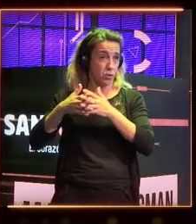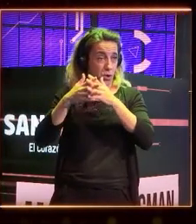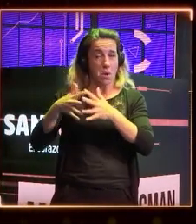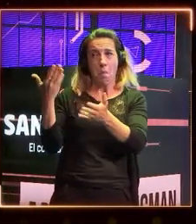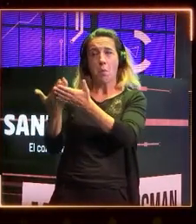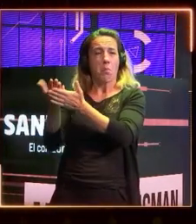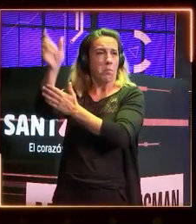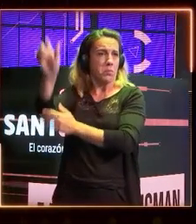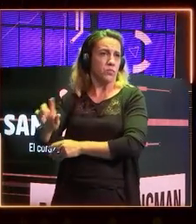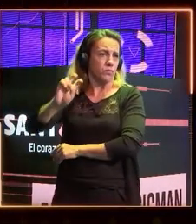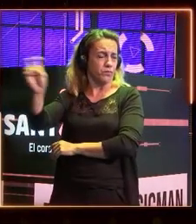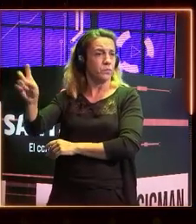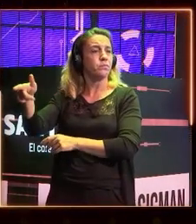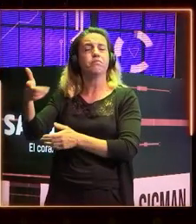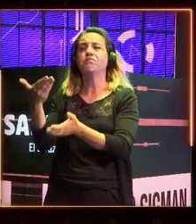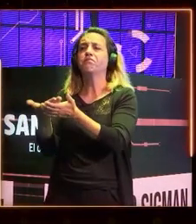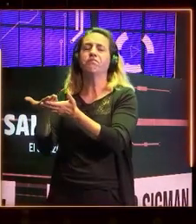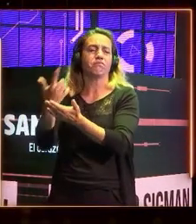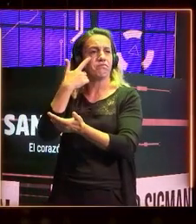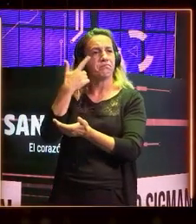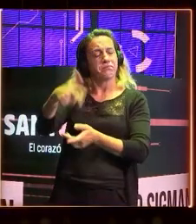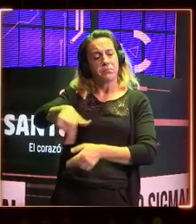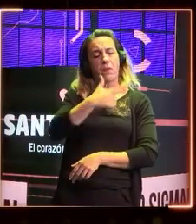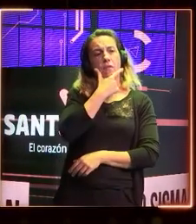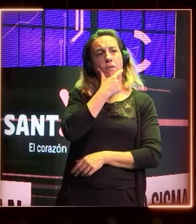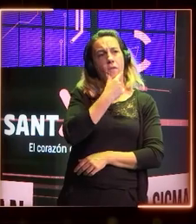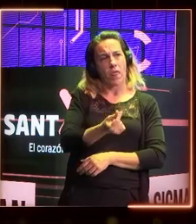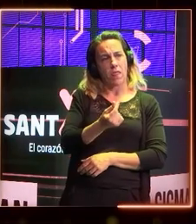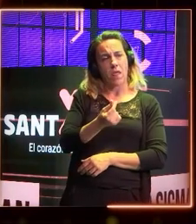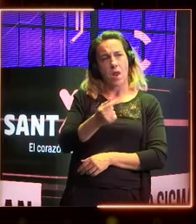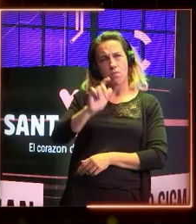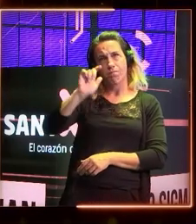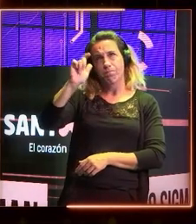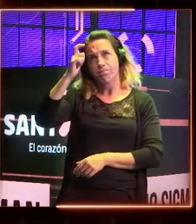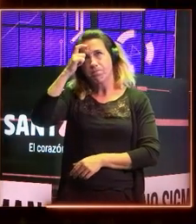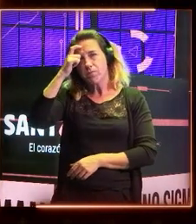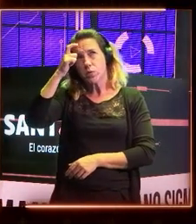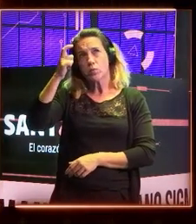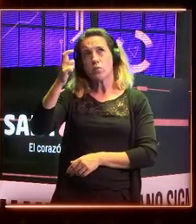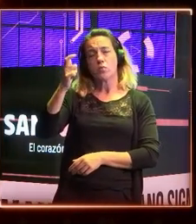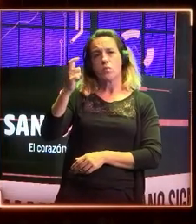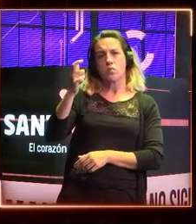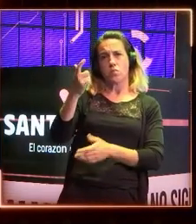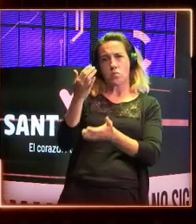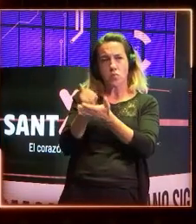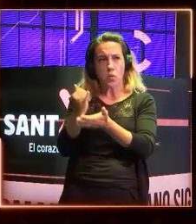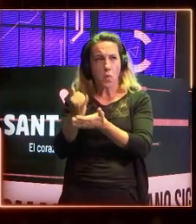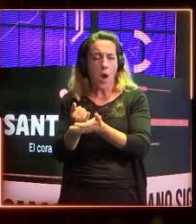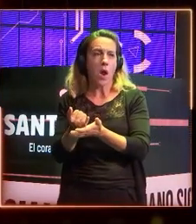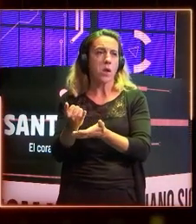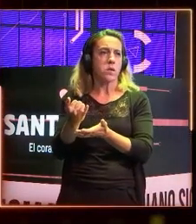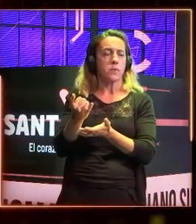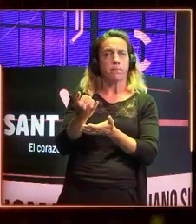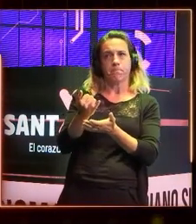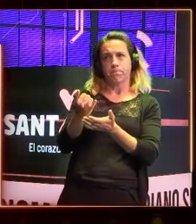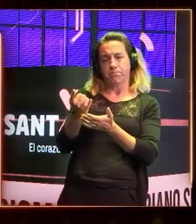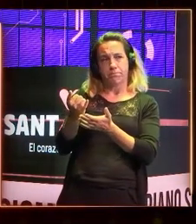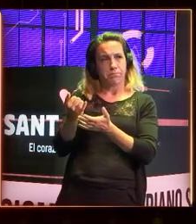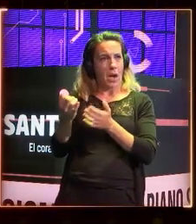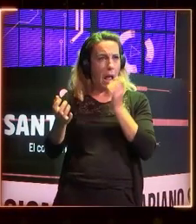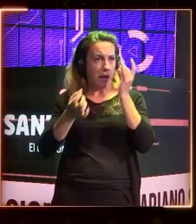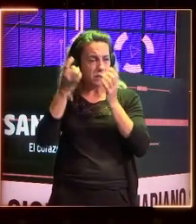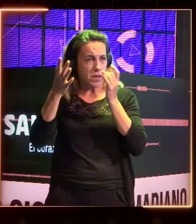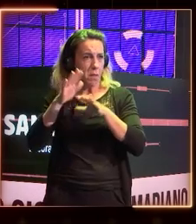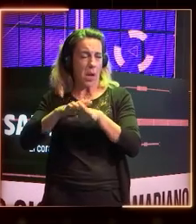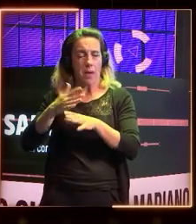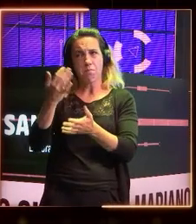le dice mira como esto es tan simple podemos hacer una prueba de concepto un ejercicio para tratar de entender cómo funciona la empatía y se propone